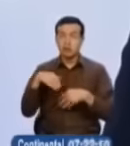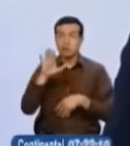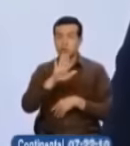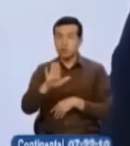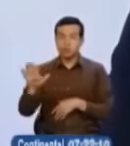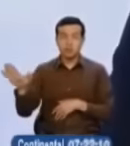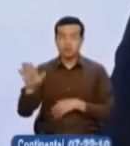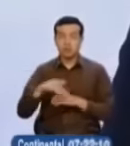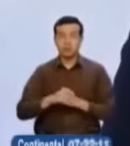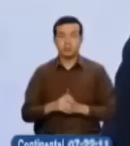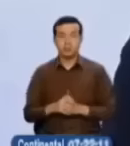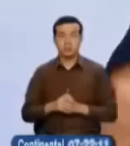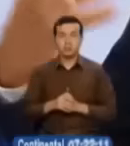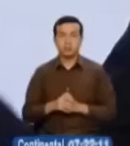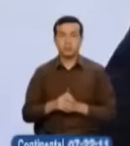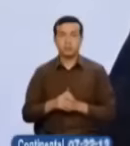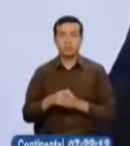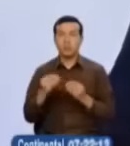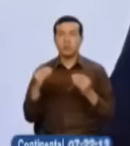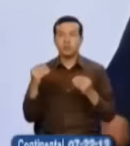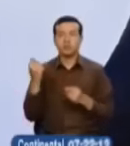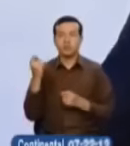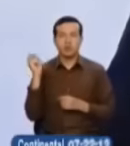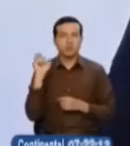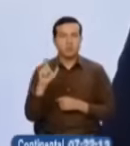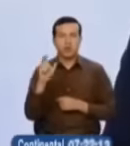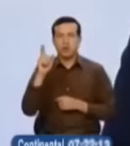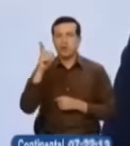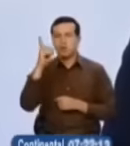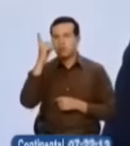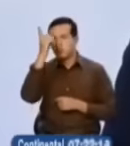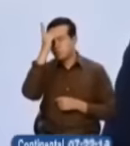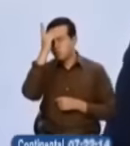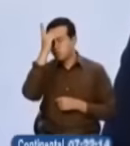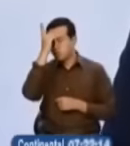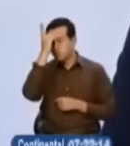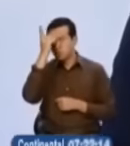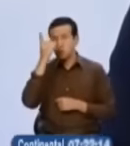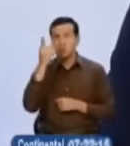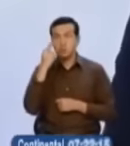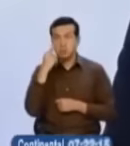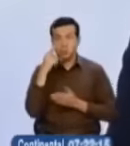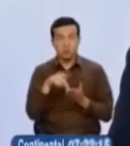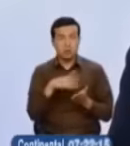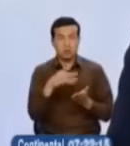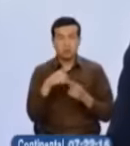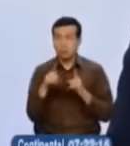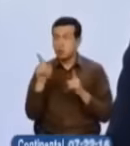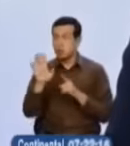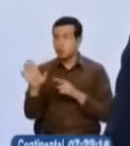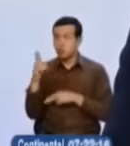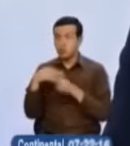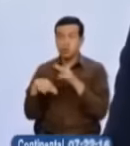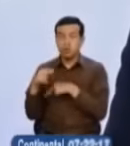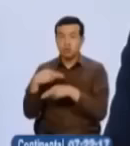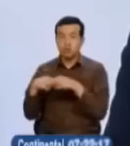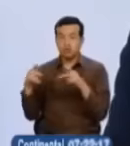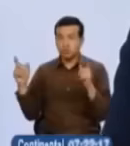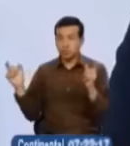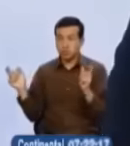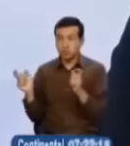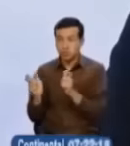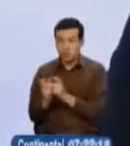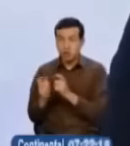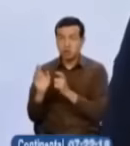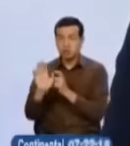de cartera, digamos, de altos montos que podía haber tenido una garantía, no se logró cobrar. Mientras tanto, la cartera